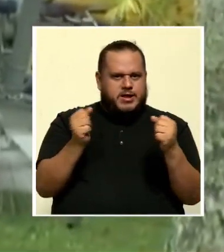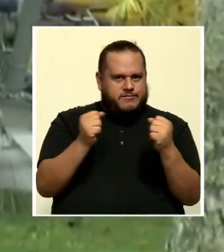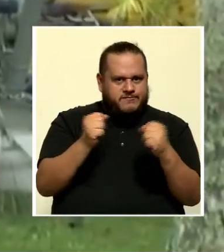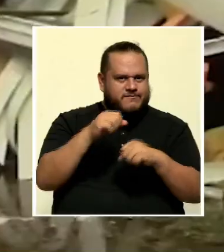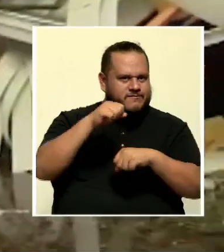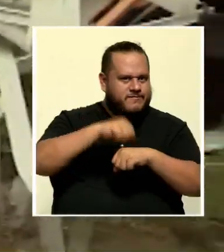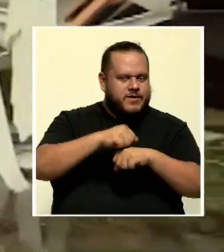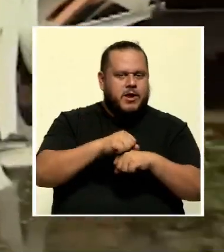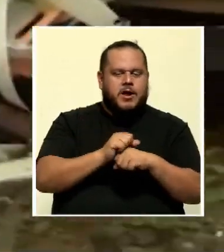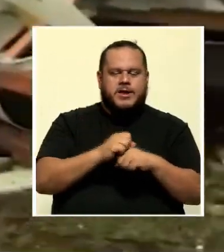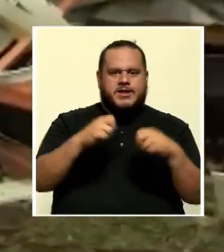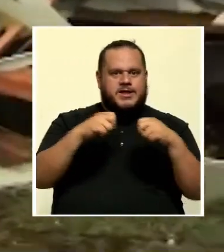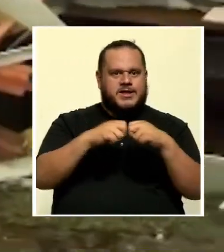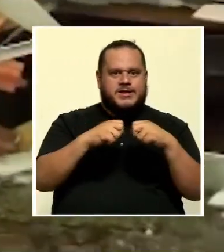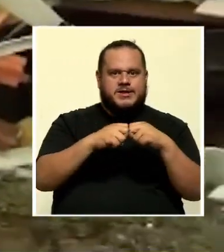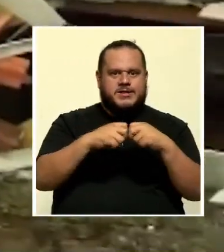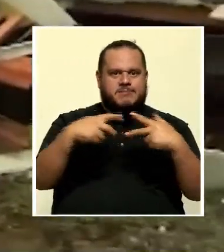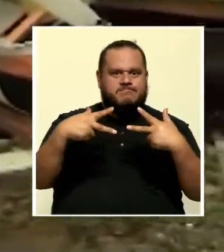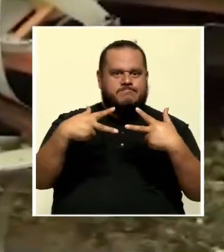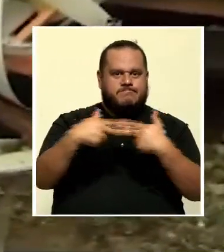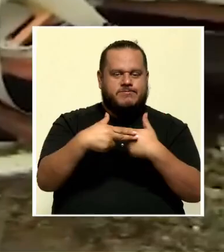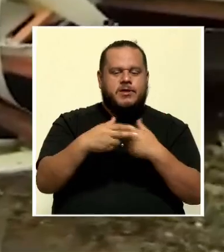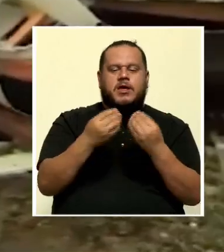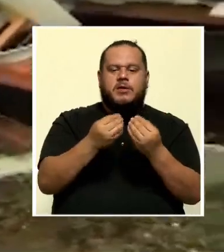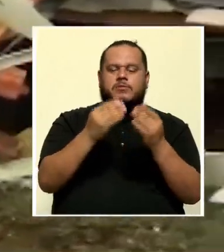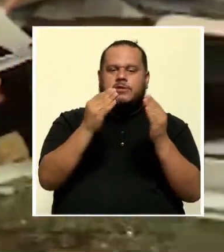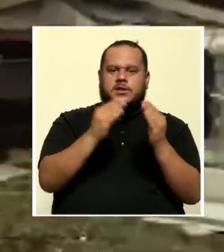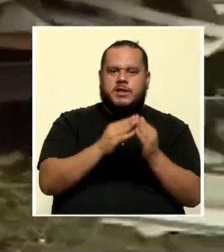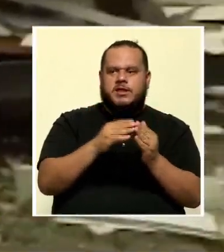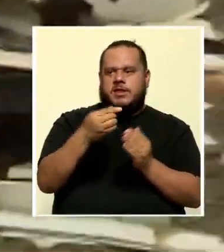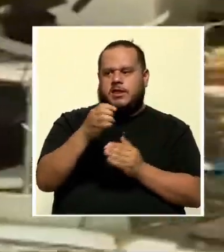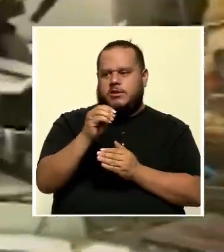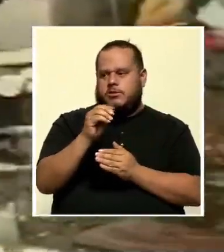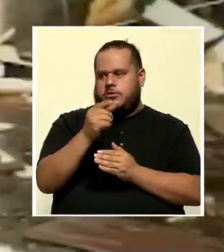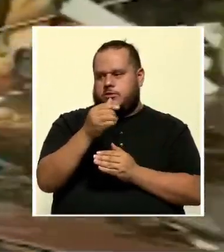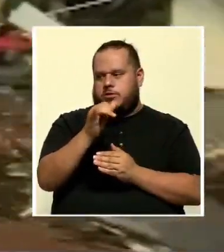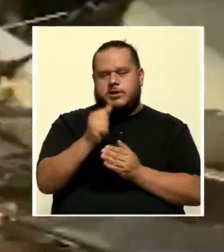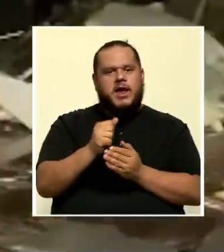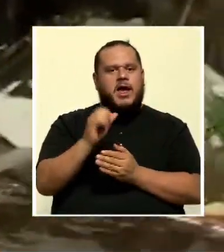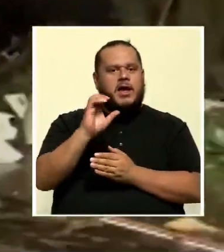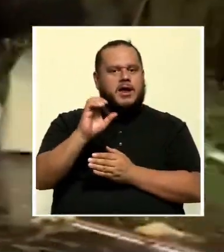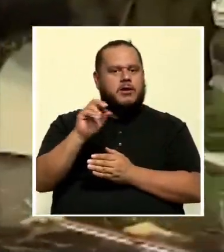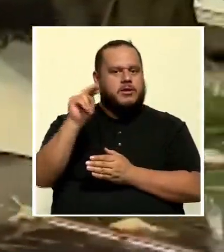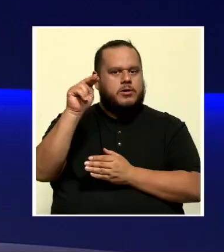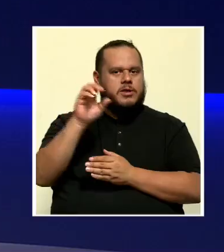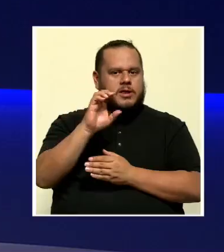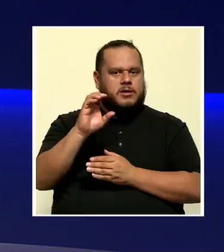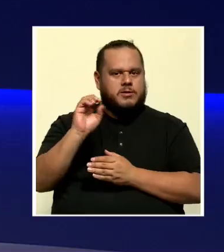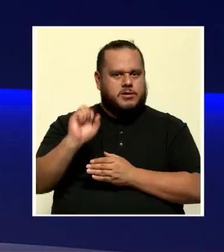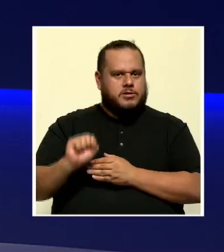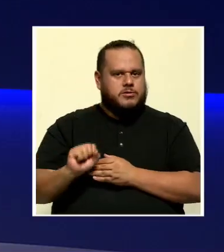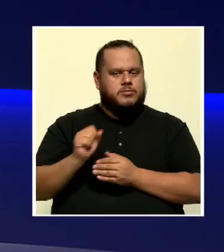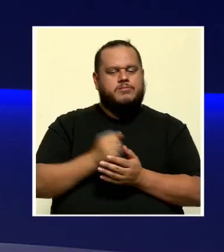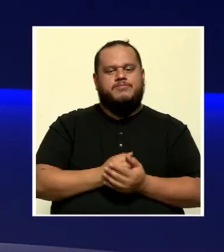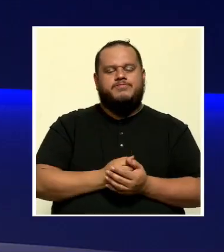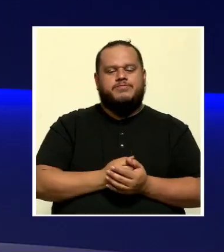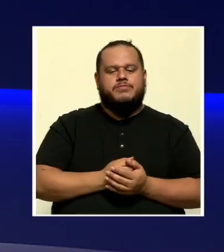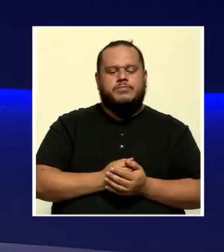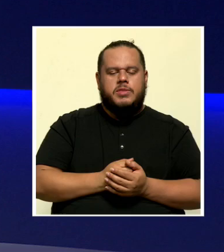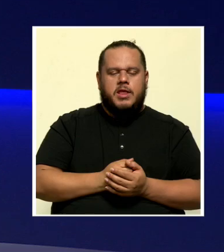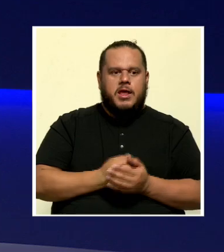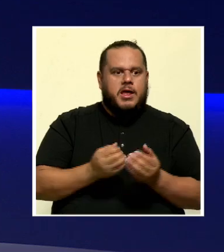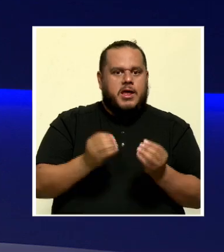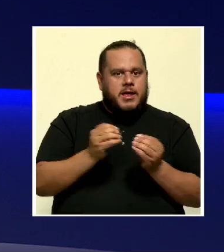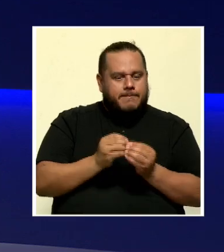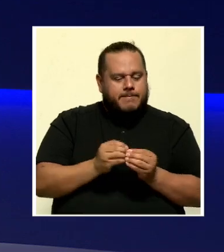a decenas de miles de hogares en Florida, Georgia, Carolina del Norte y del Sur. Y cada vez más